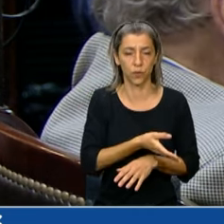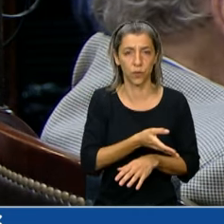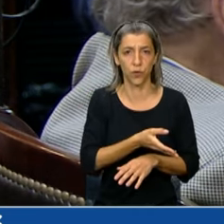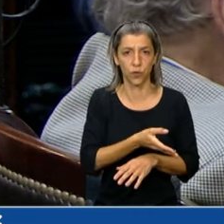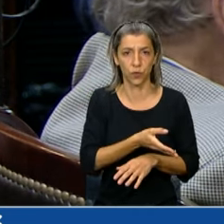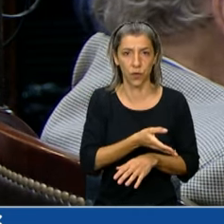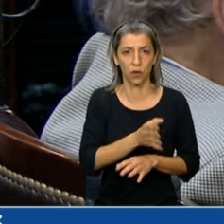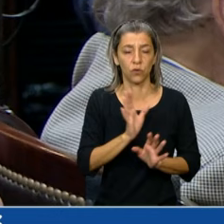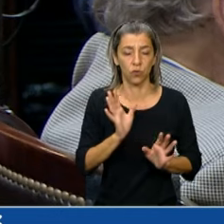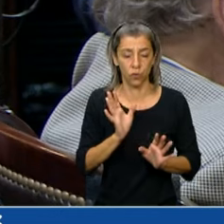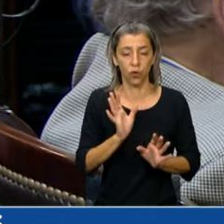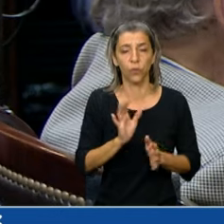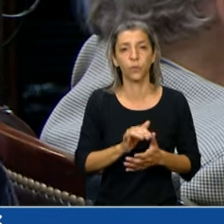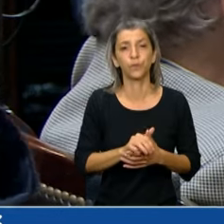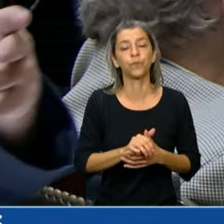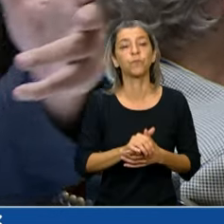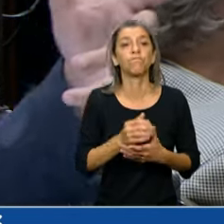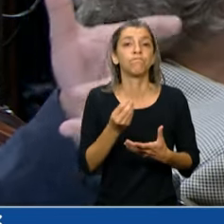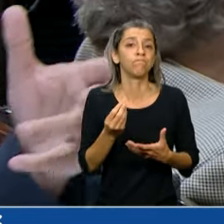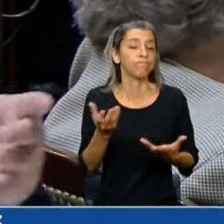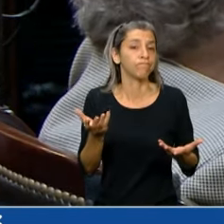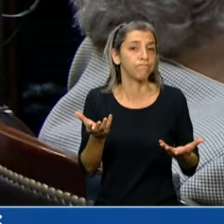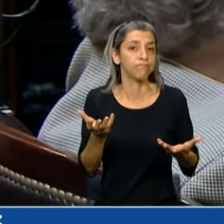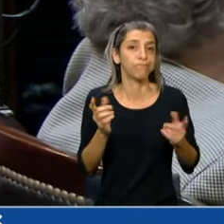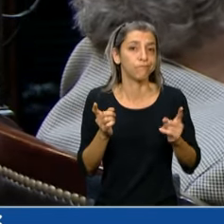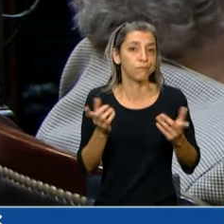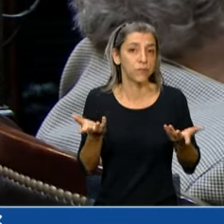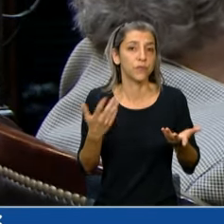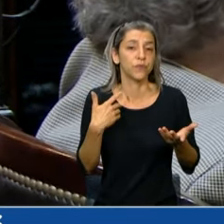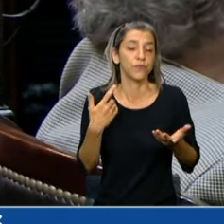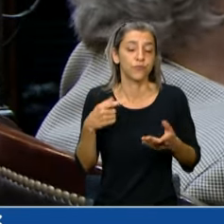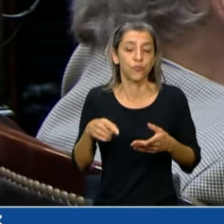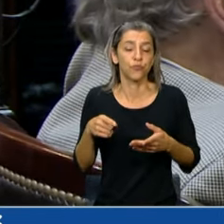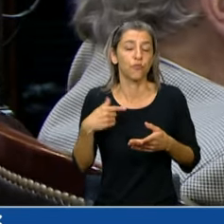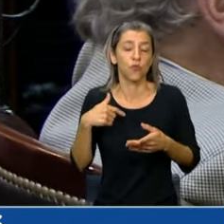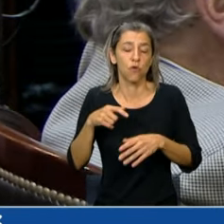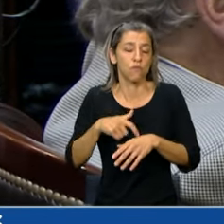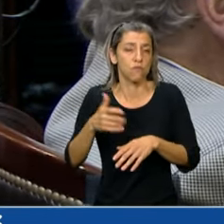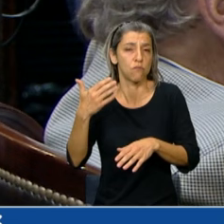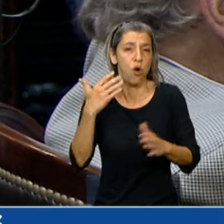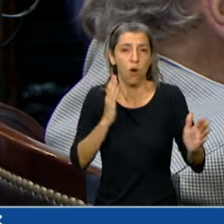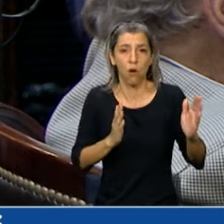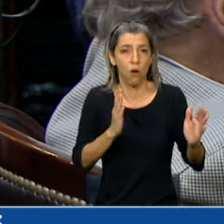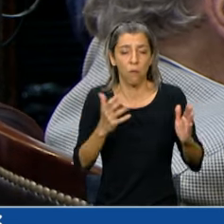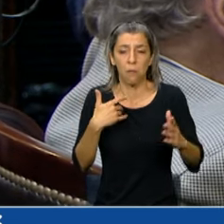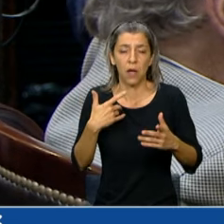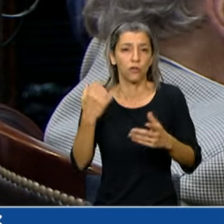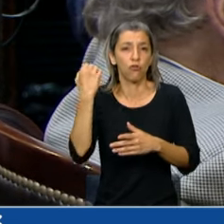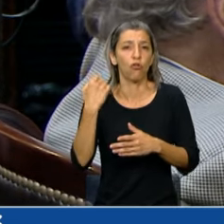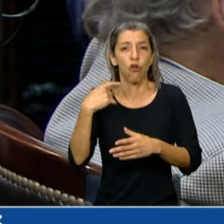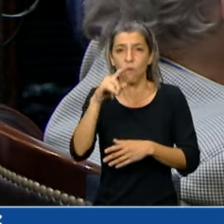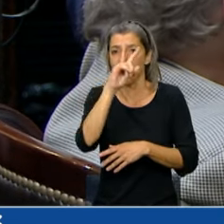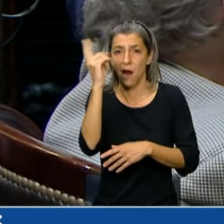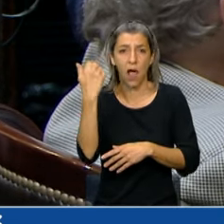en su nivel de actividad producto de una apertura indiscriminada de la economía